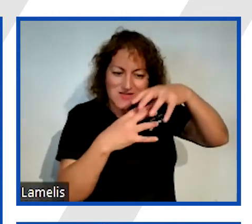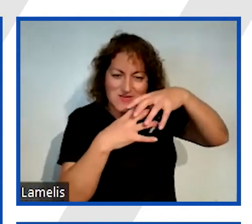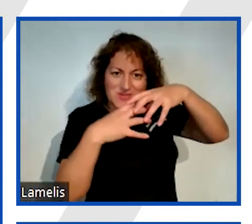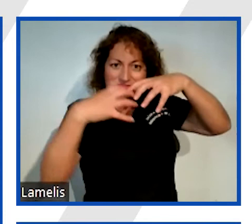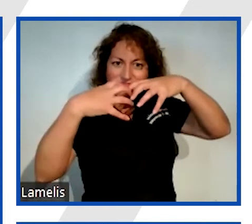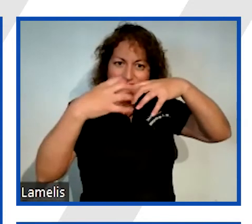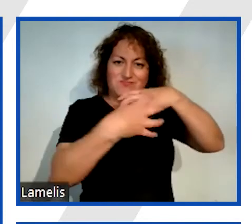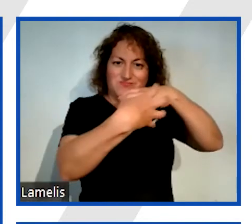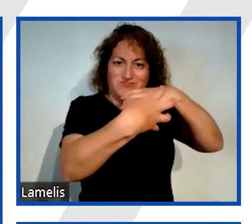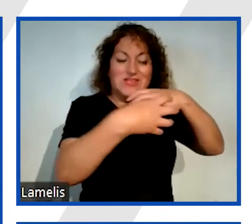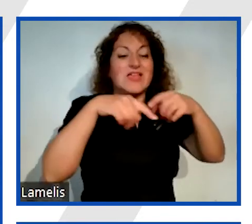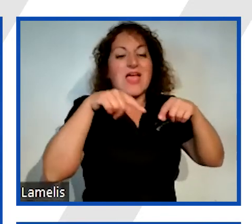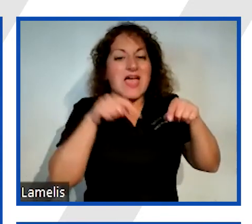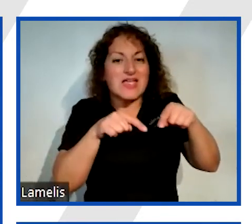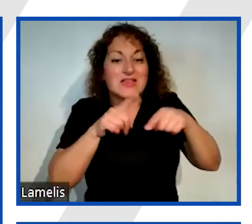vida